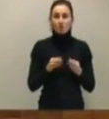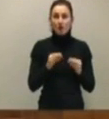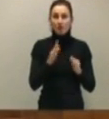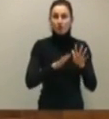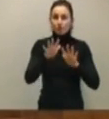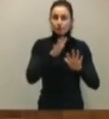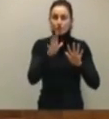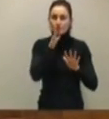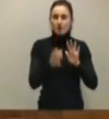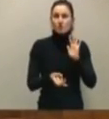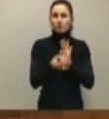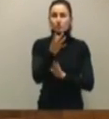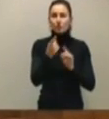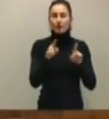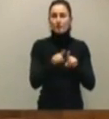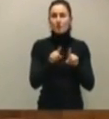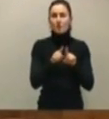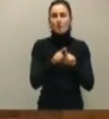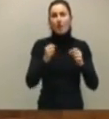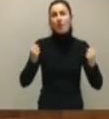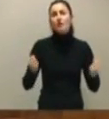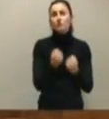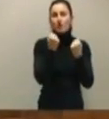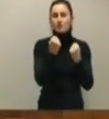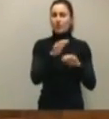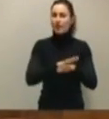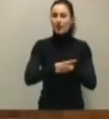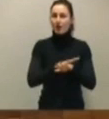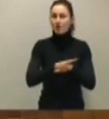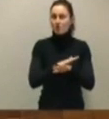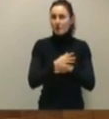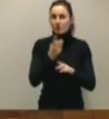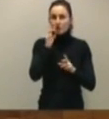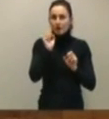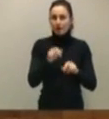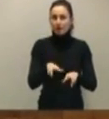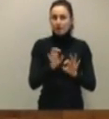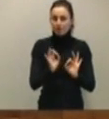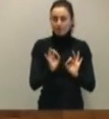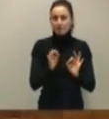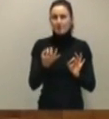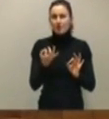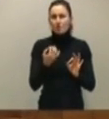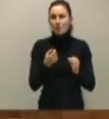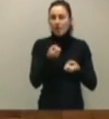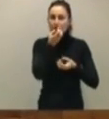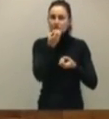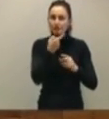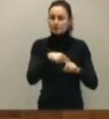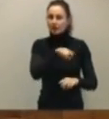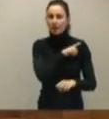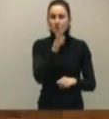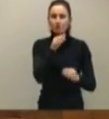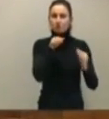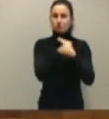Confusión que ha sido generada por la propia inacción de la Administración, hay que reconocerlo, pero también por algunos mensajes tremendistas que no se corresponden en absoluto